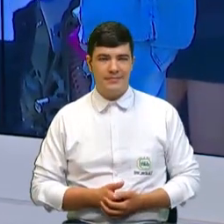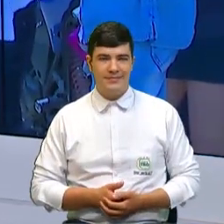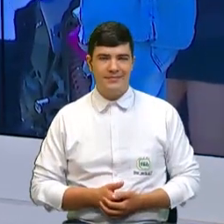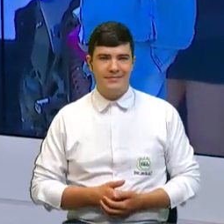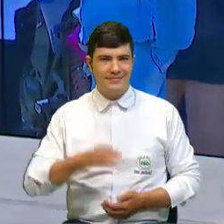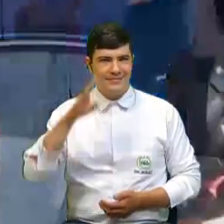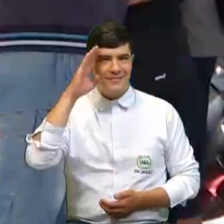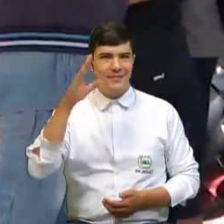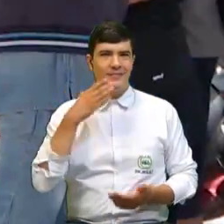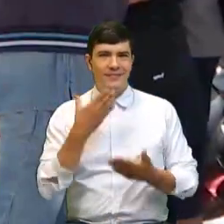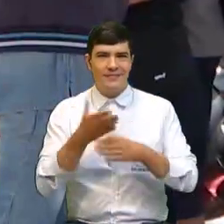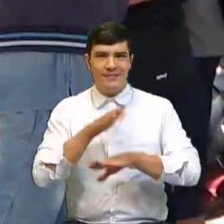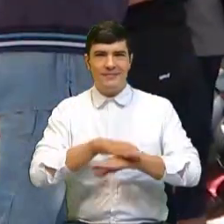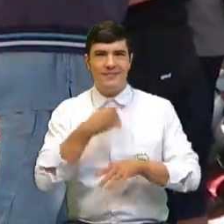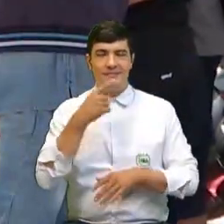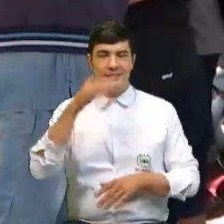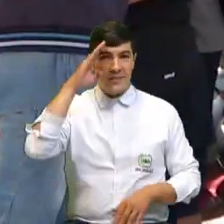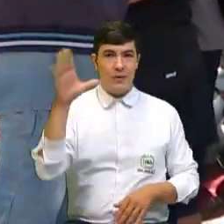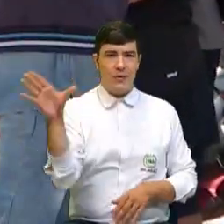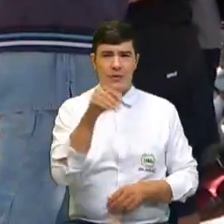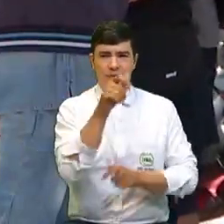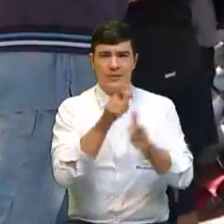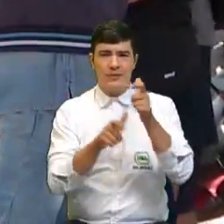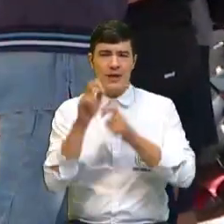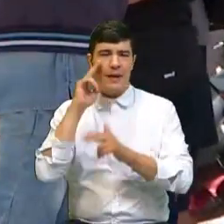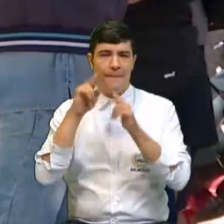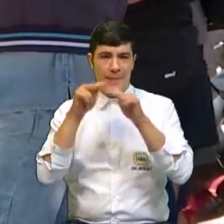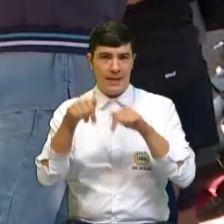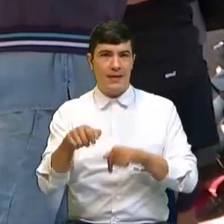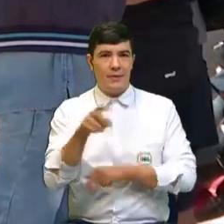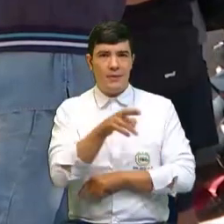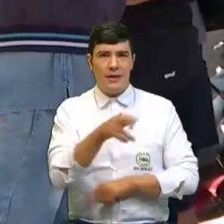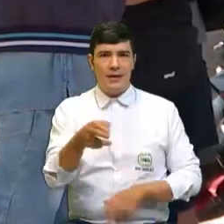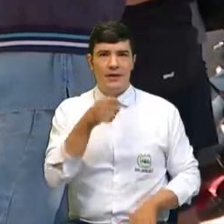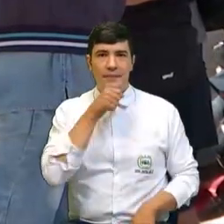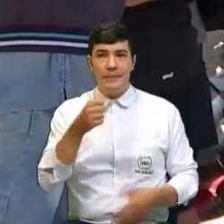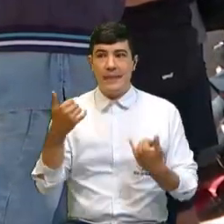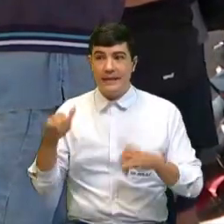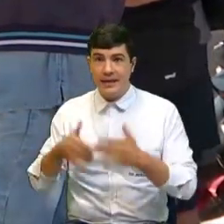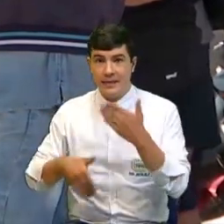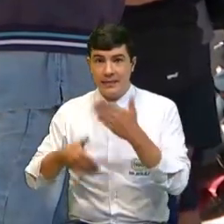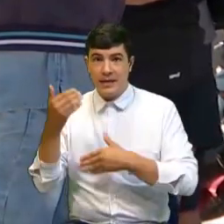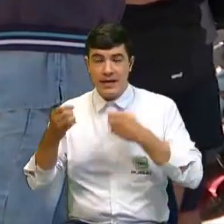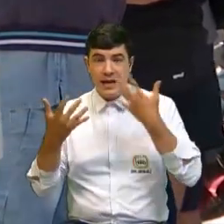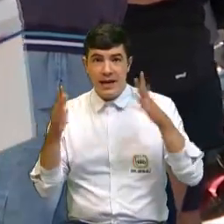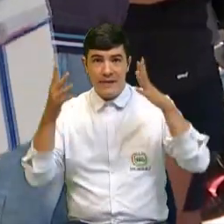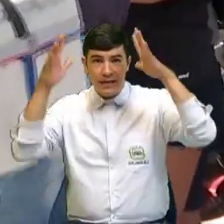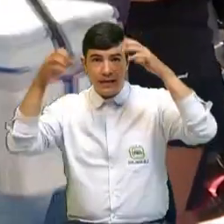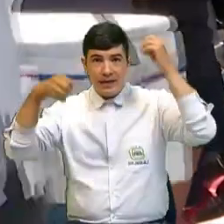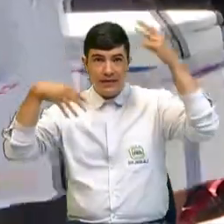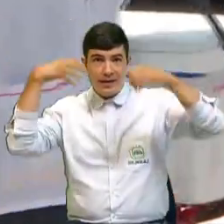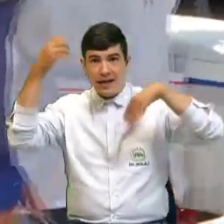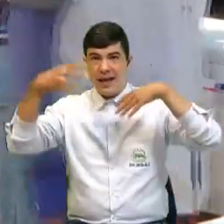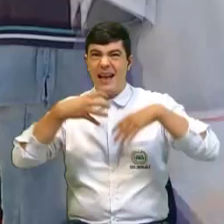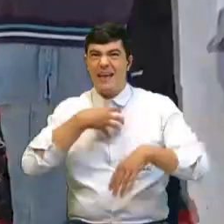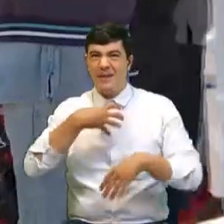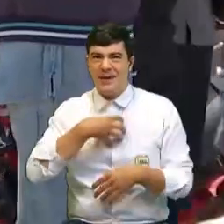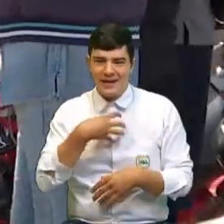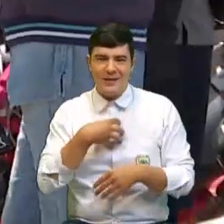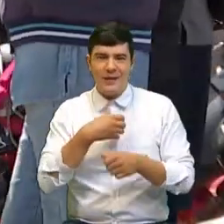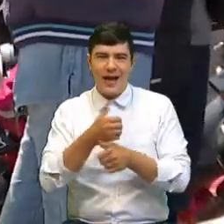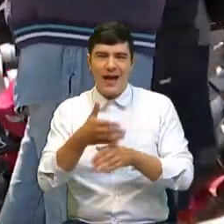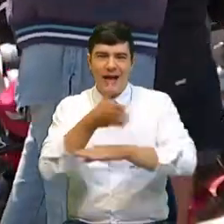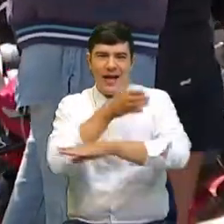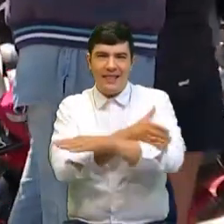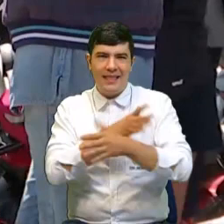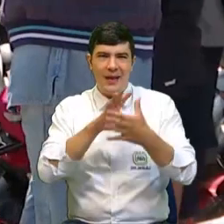hola qué tal a realizarlos cordial a usted ya todos los televidentes de oriente noticias pues ha empezado la fiesta del campeonato preolímpico sub 23 en la capital